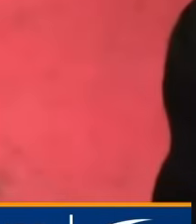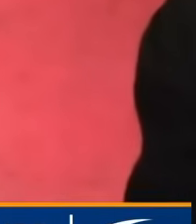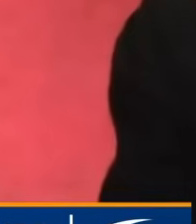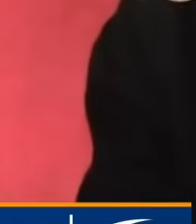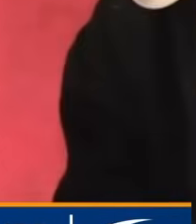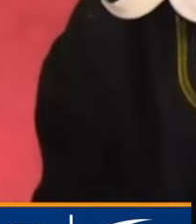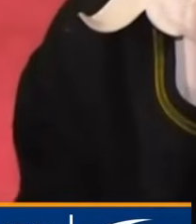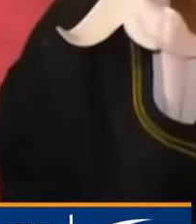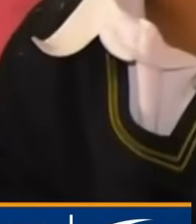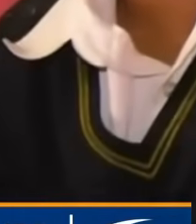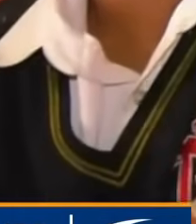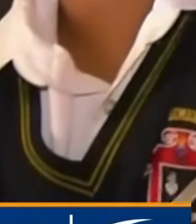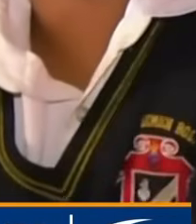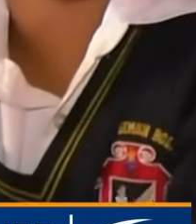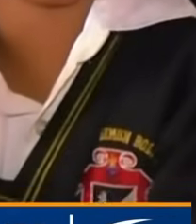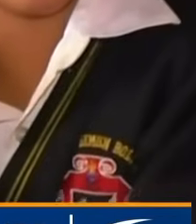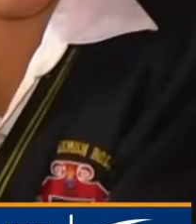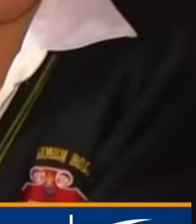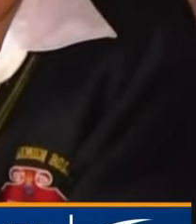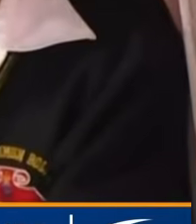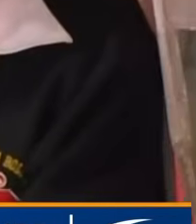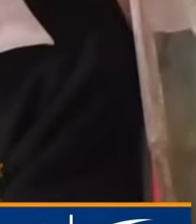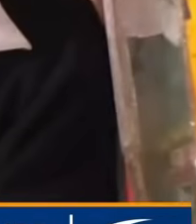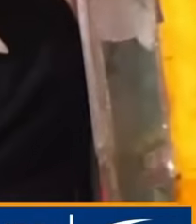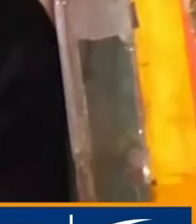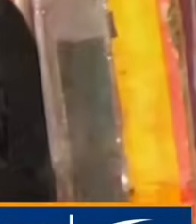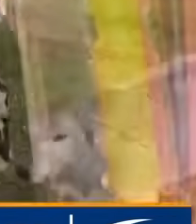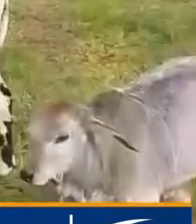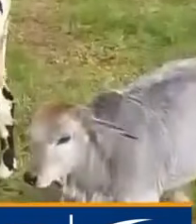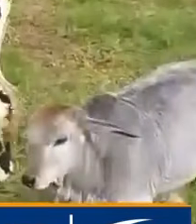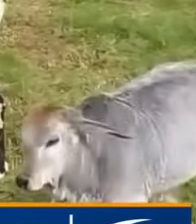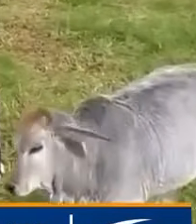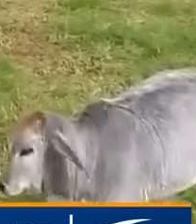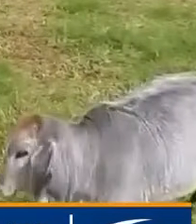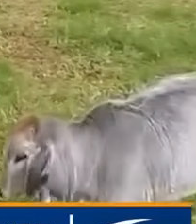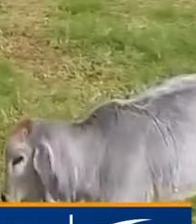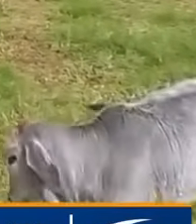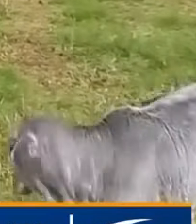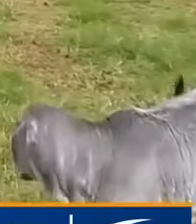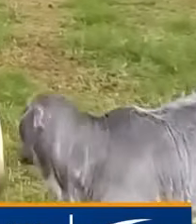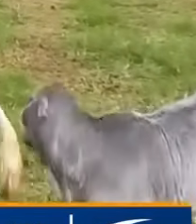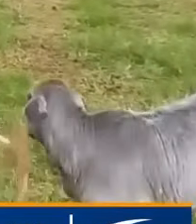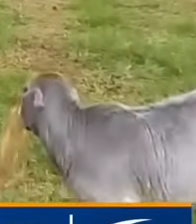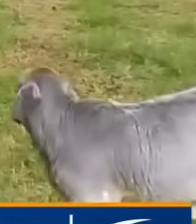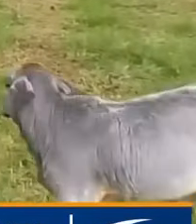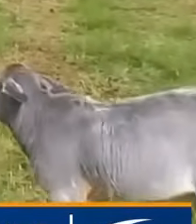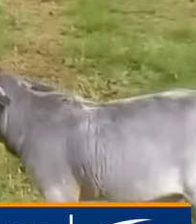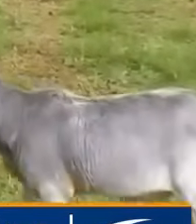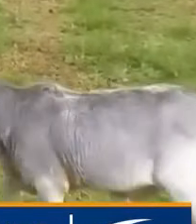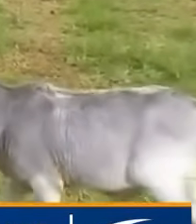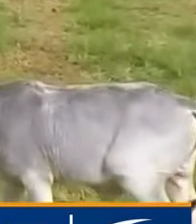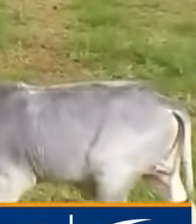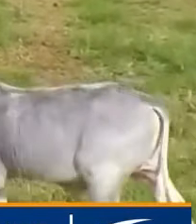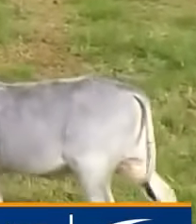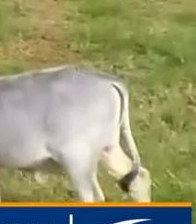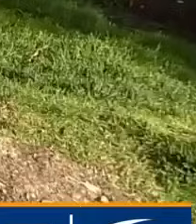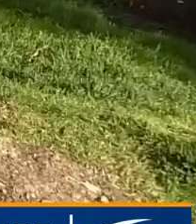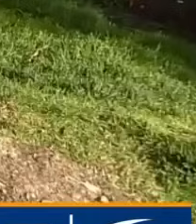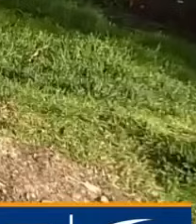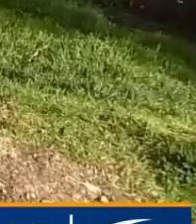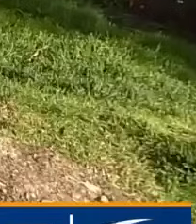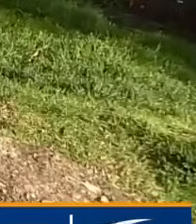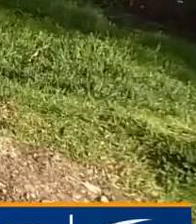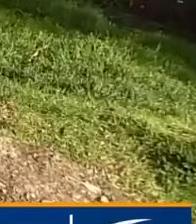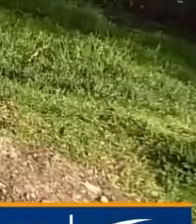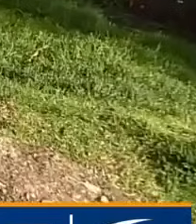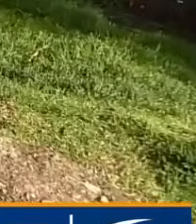7. Ellos son el motor de la vida de ese agricultor que desde las 4:30 de la madrugada se pone de pie,